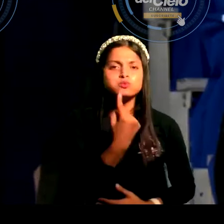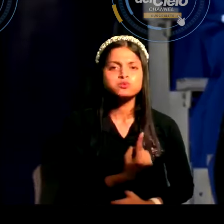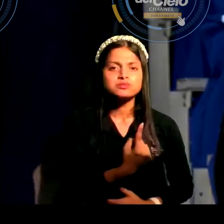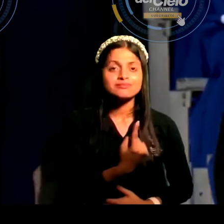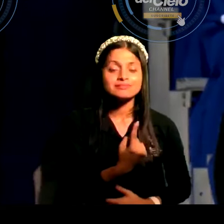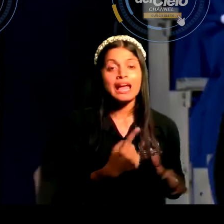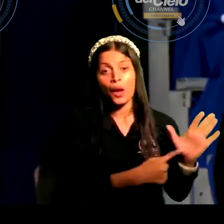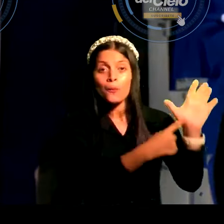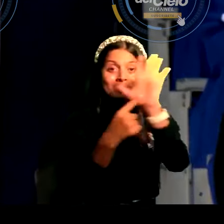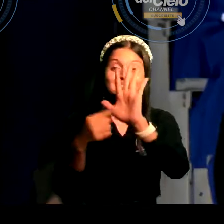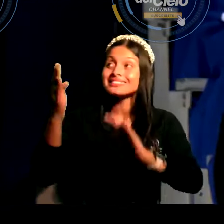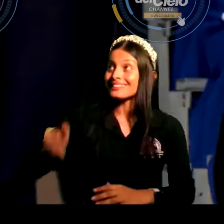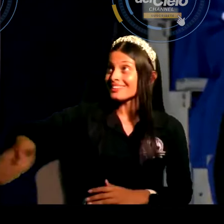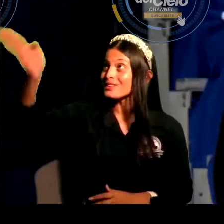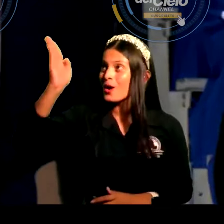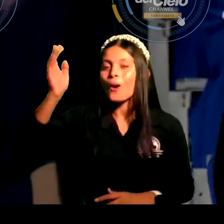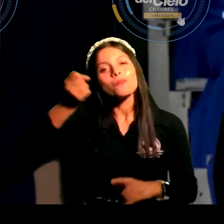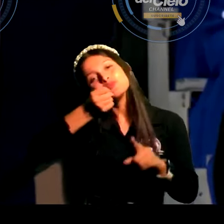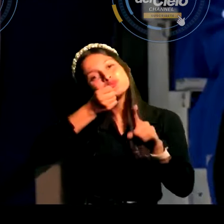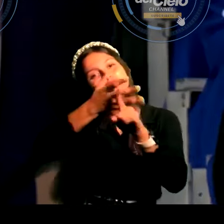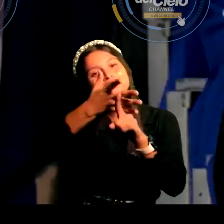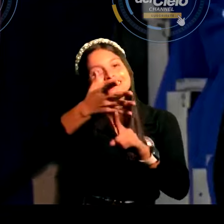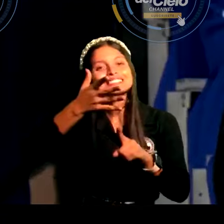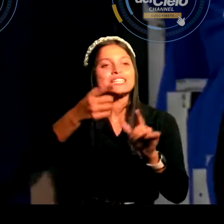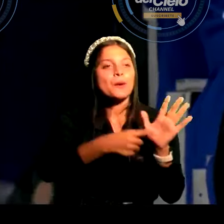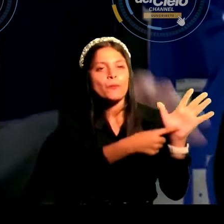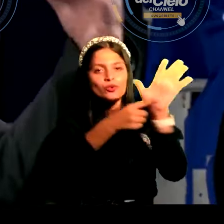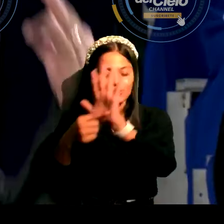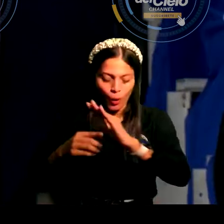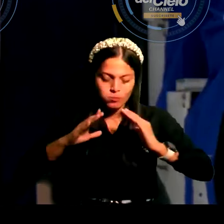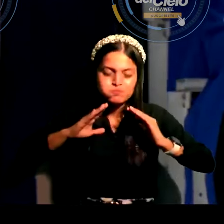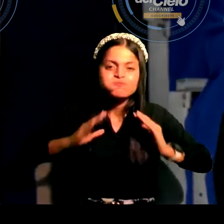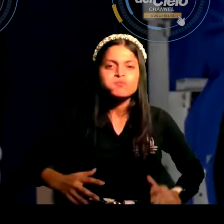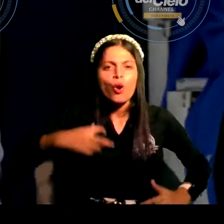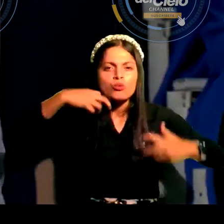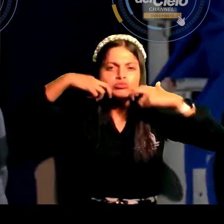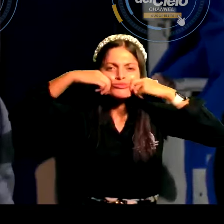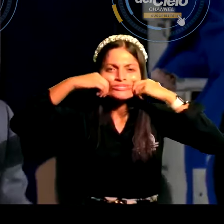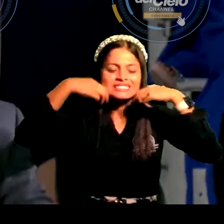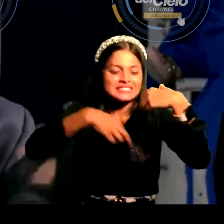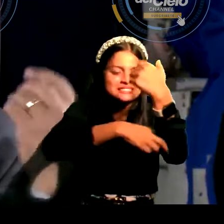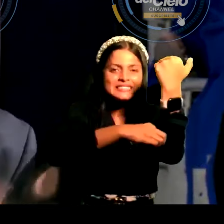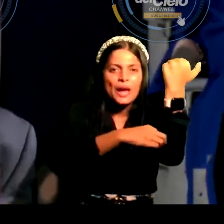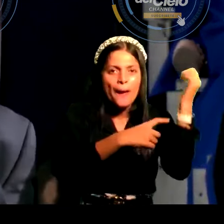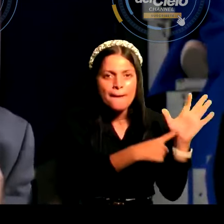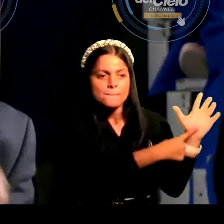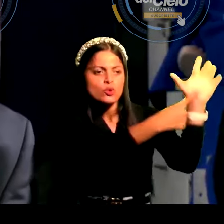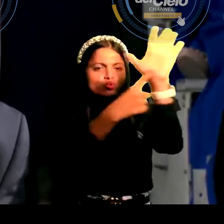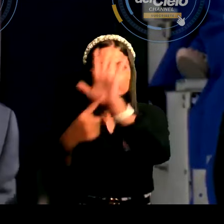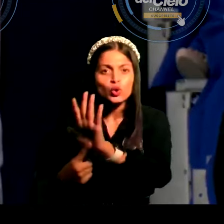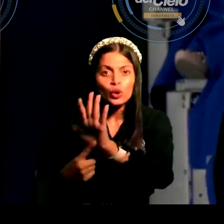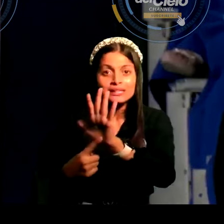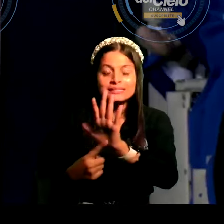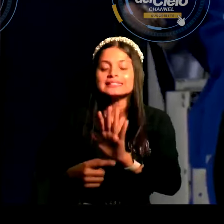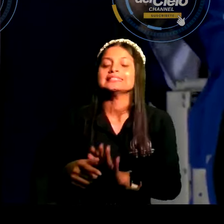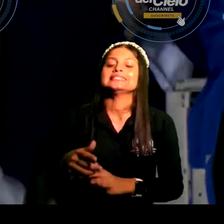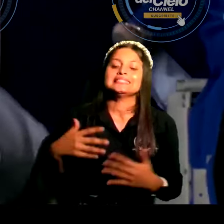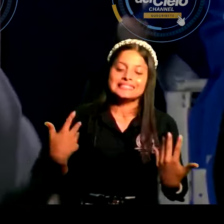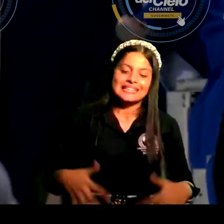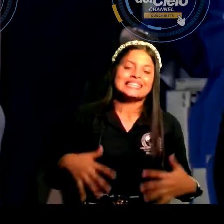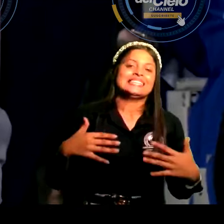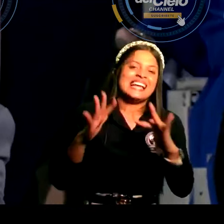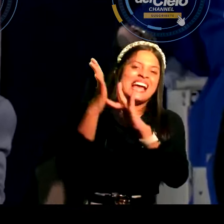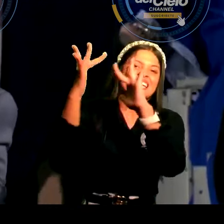se manifestó en carne. Y Dios se manifestó en Cristo para a través de Cristo